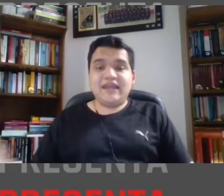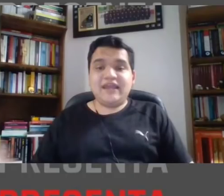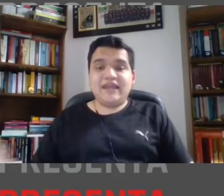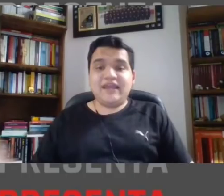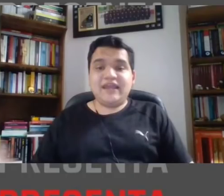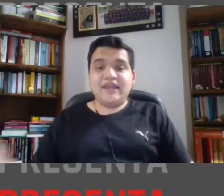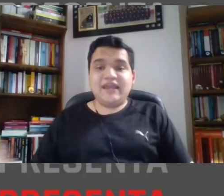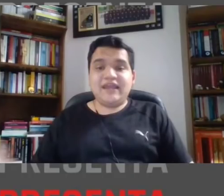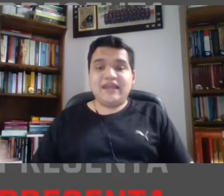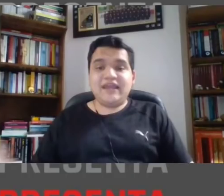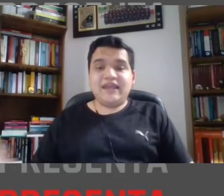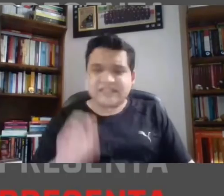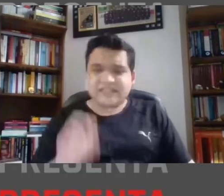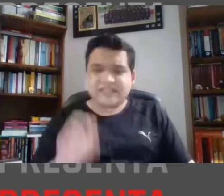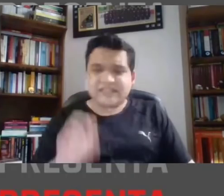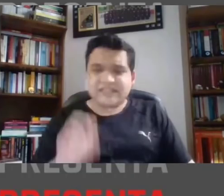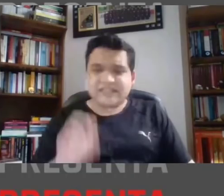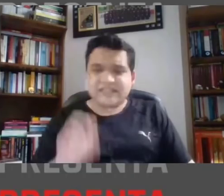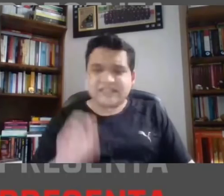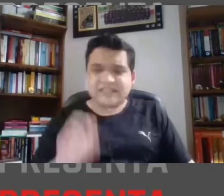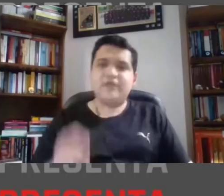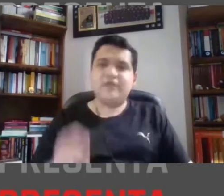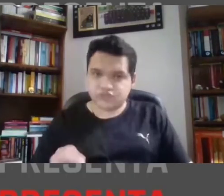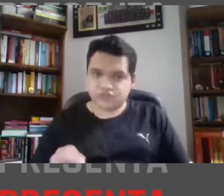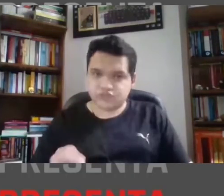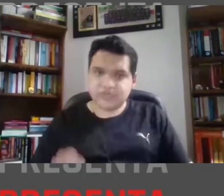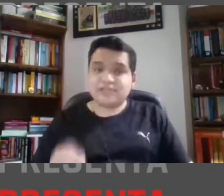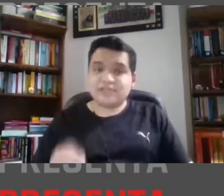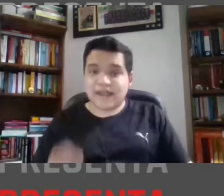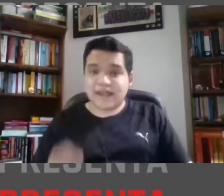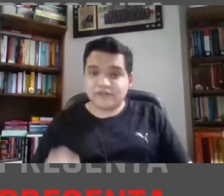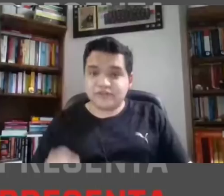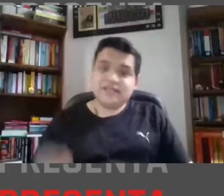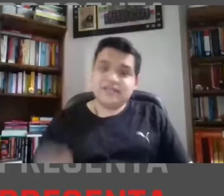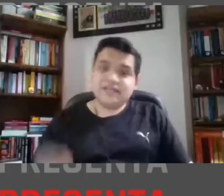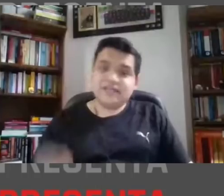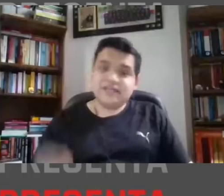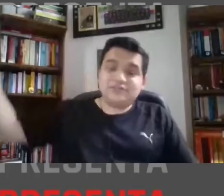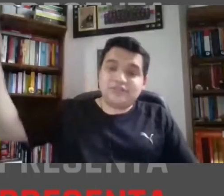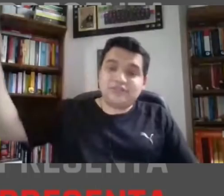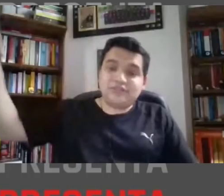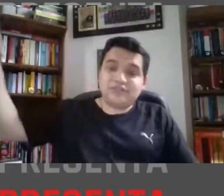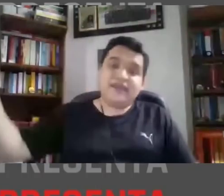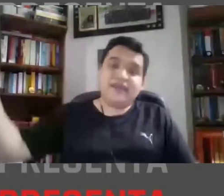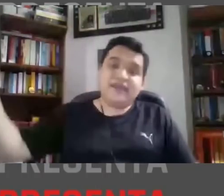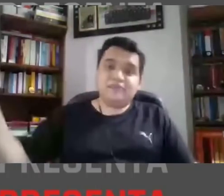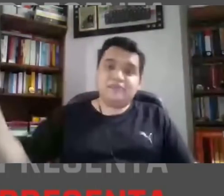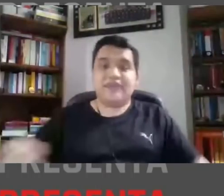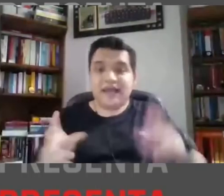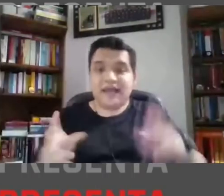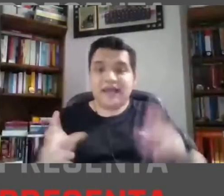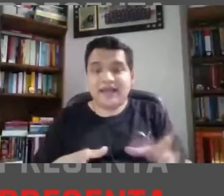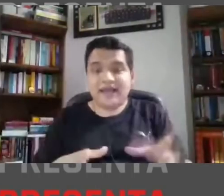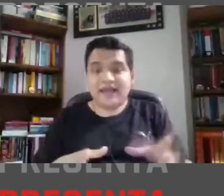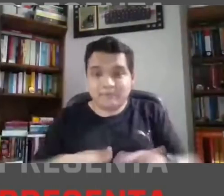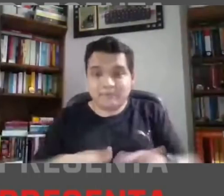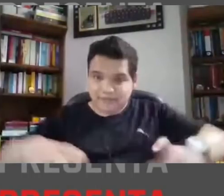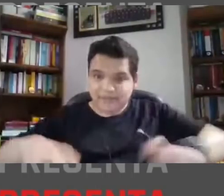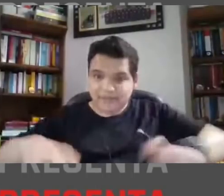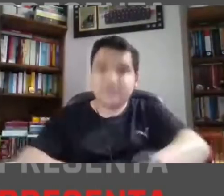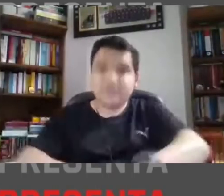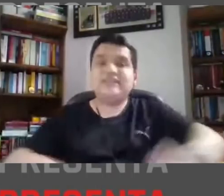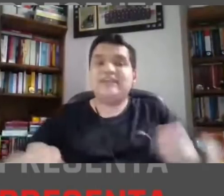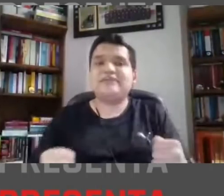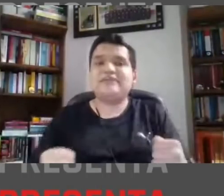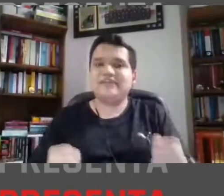Unidos. Creo que esa parte, mi querido Manuel, se les ha olvidado a muchos, que hay que esperarnos al resultado de allá, porque allá se